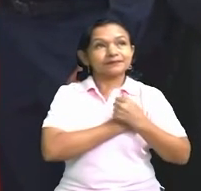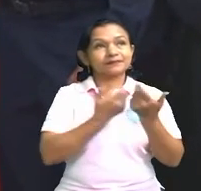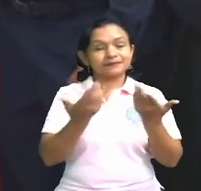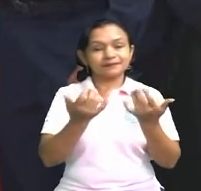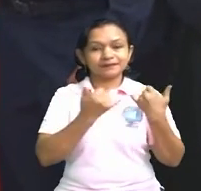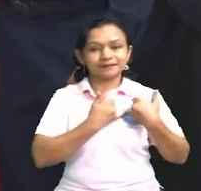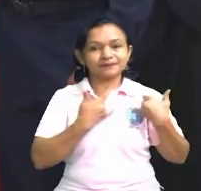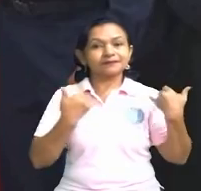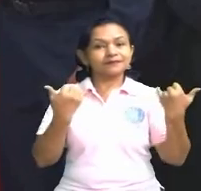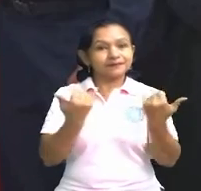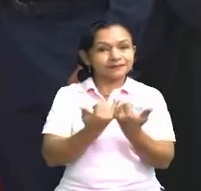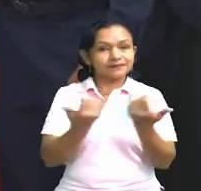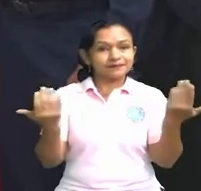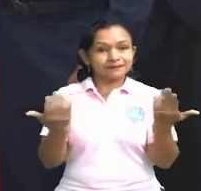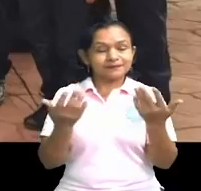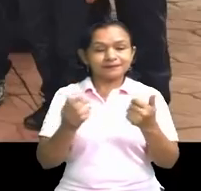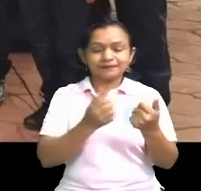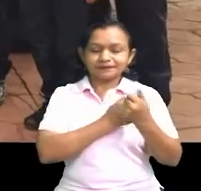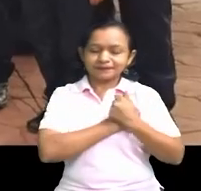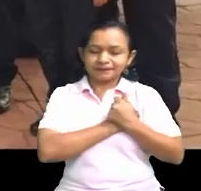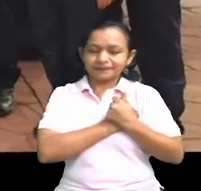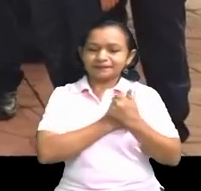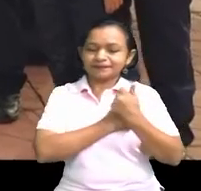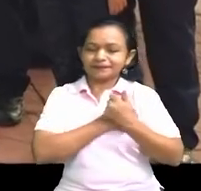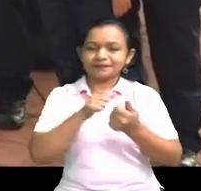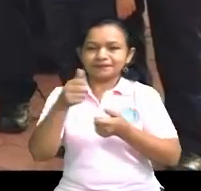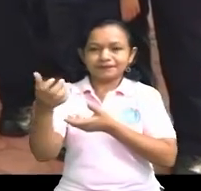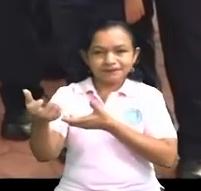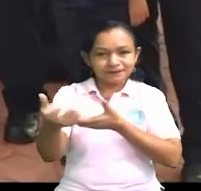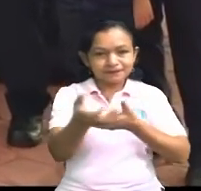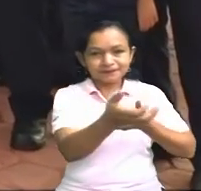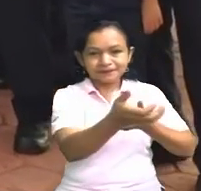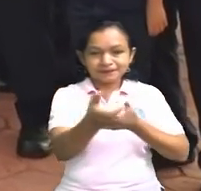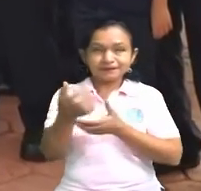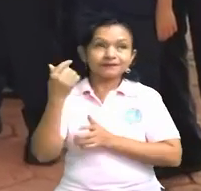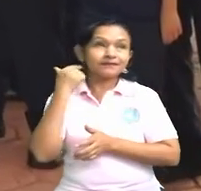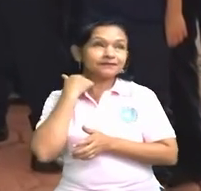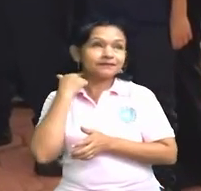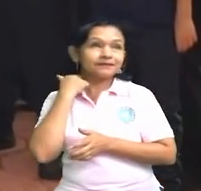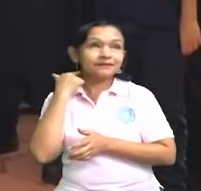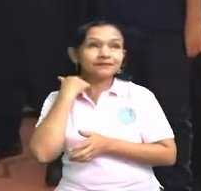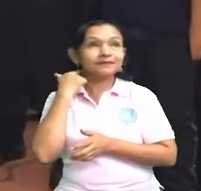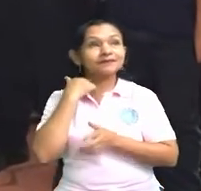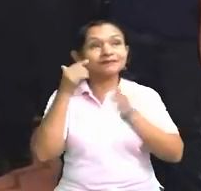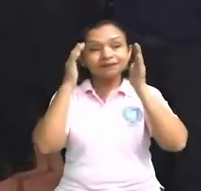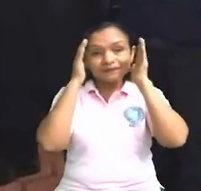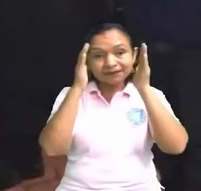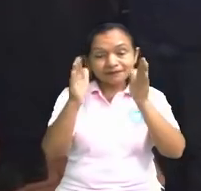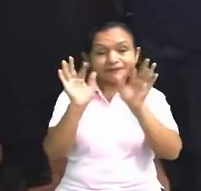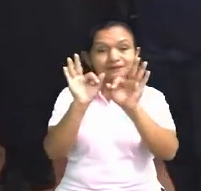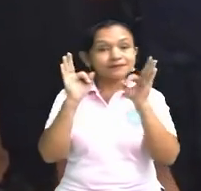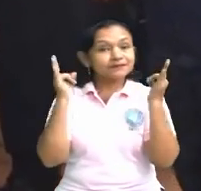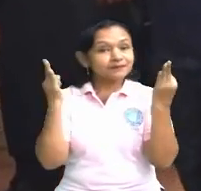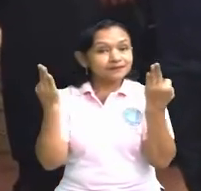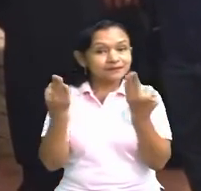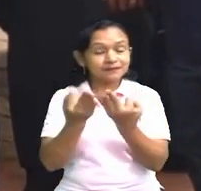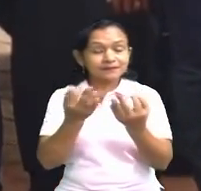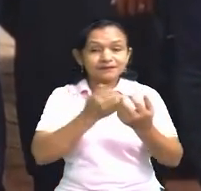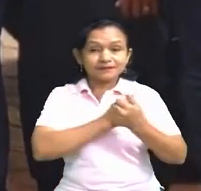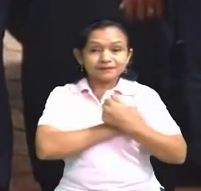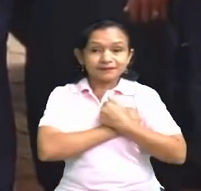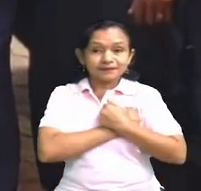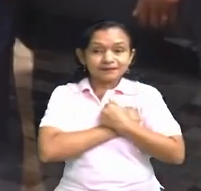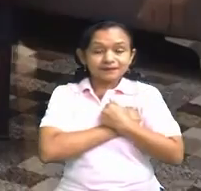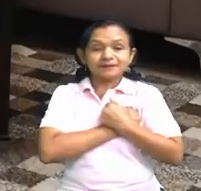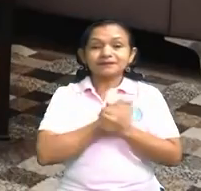nuestras instituciones. Amor con amor, ¿verdad?, se paga. Y nosotros siempre atendiendo a la familia con ese cariño y